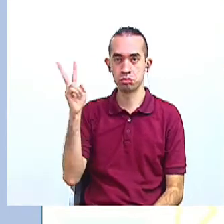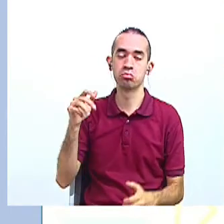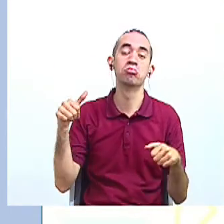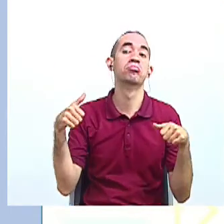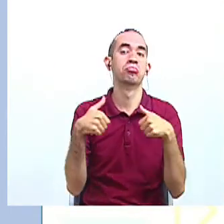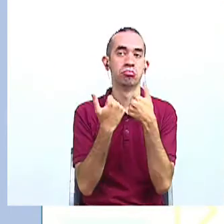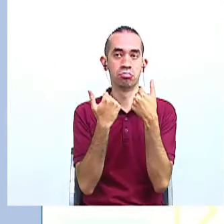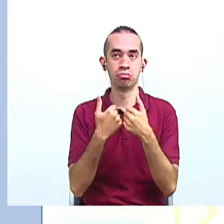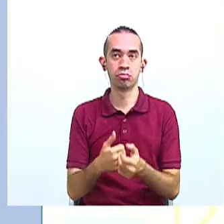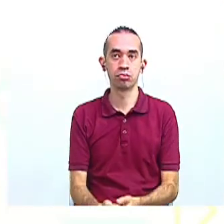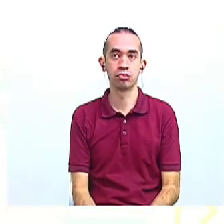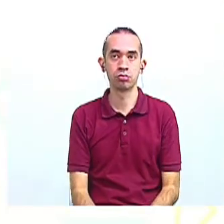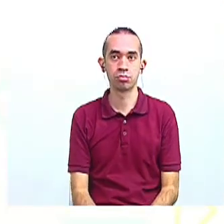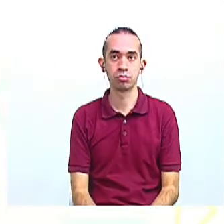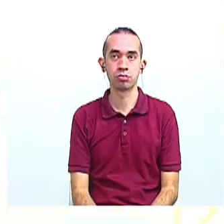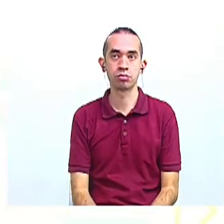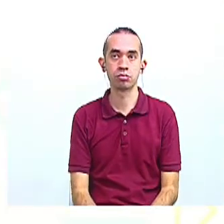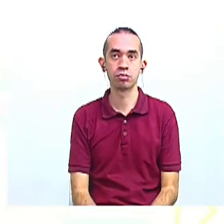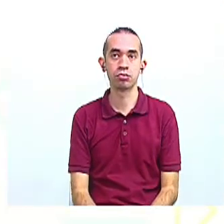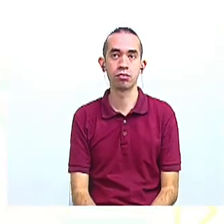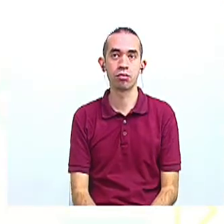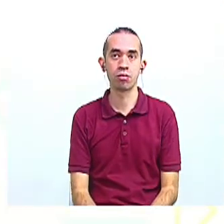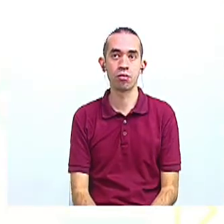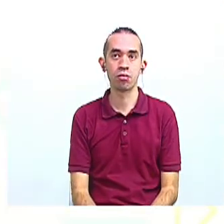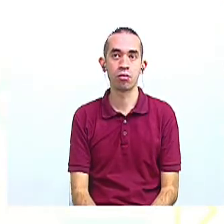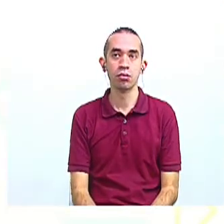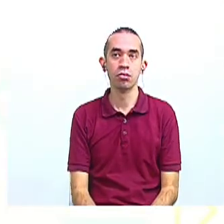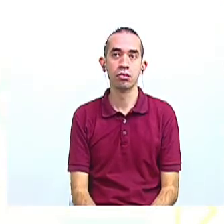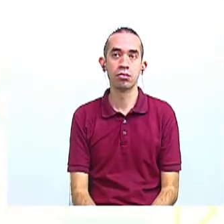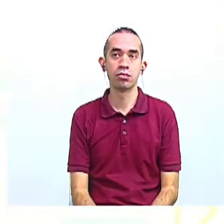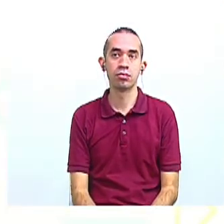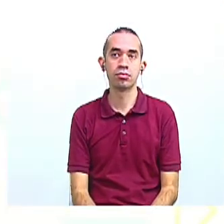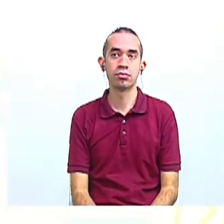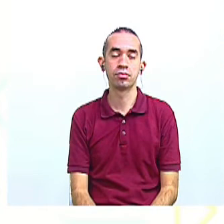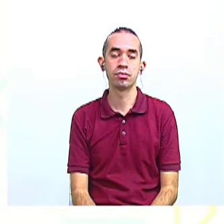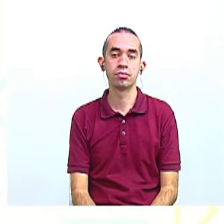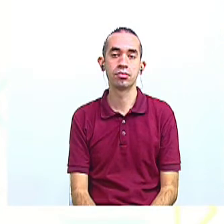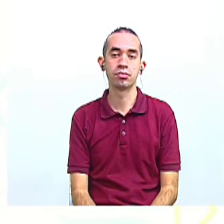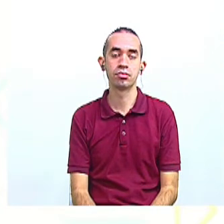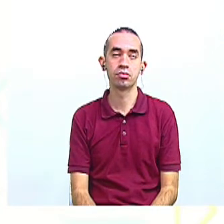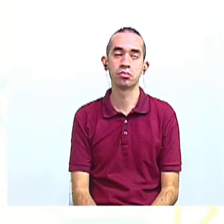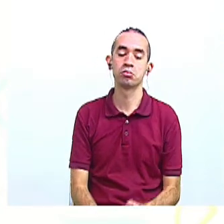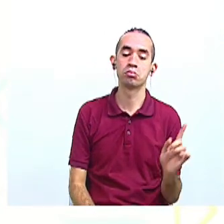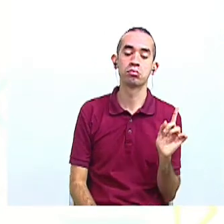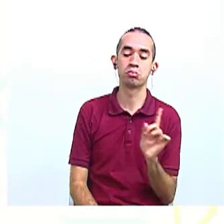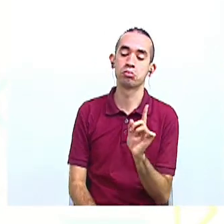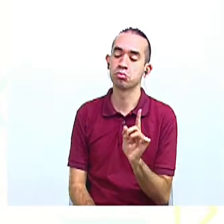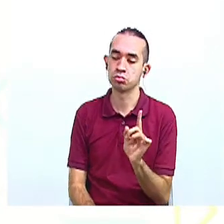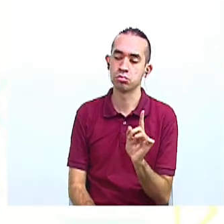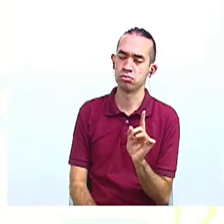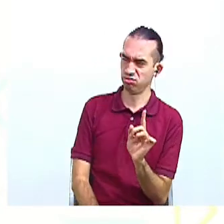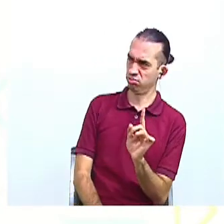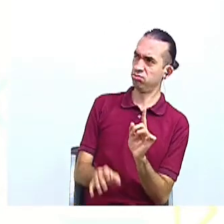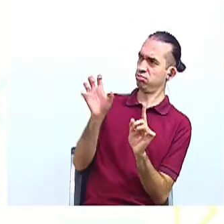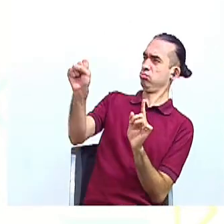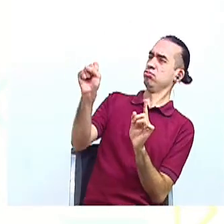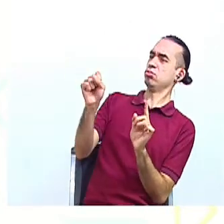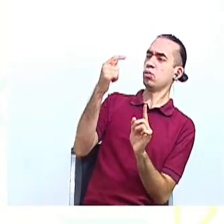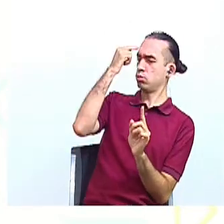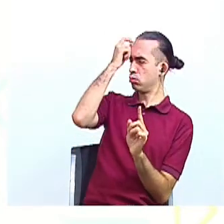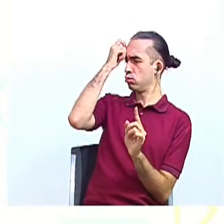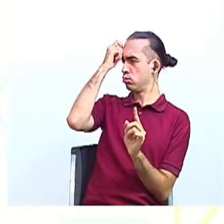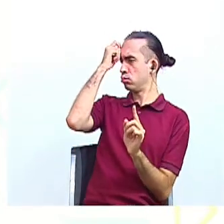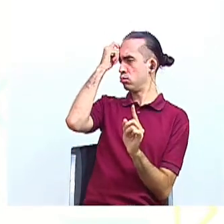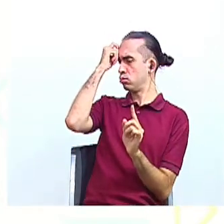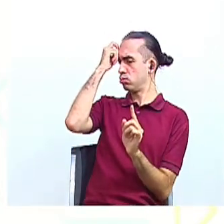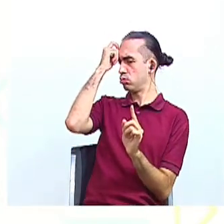desafío del día de hoy. Resulta que alguien se preguntó cómo podría hallar la altura